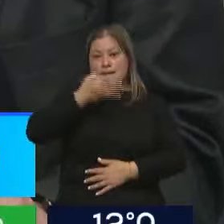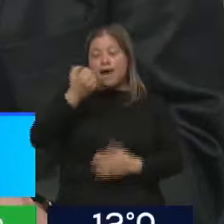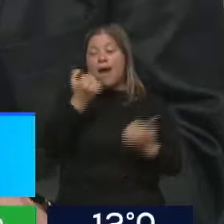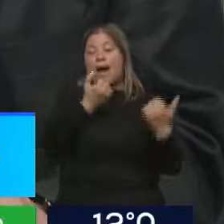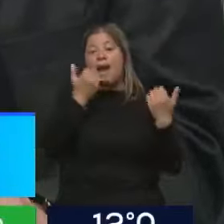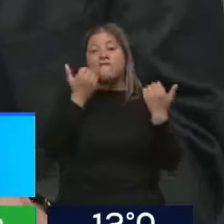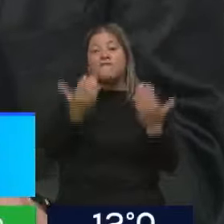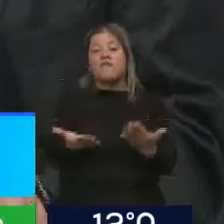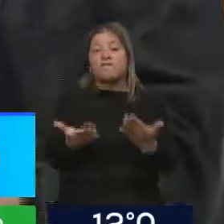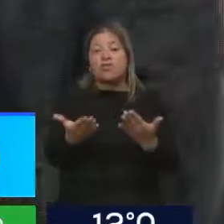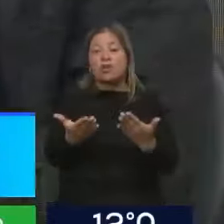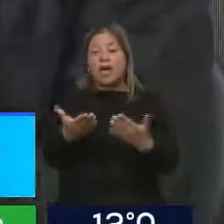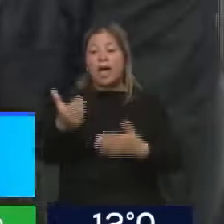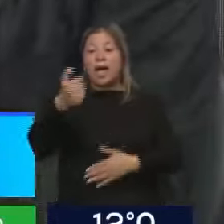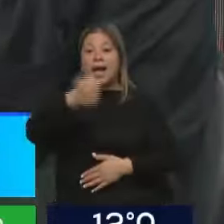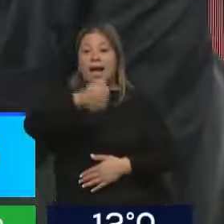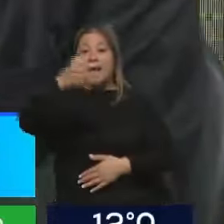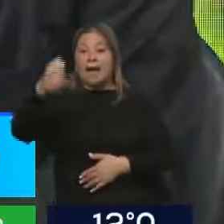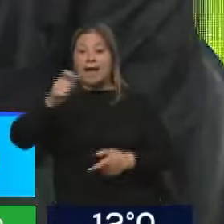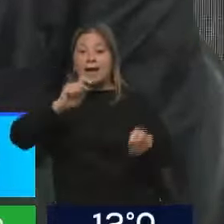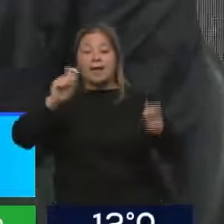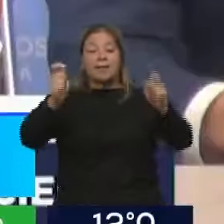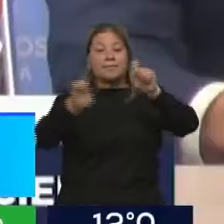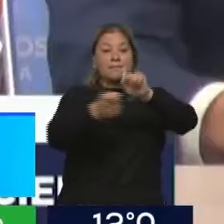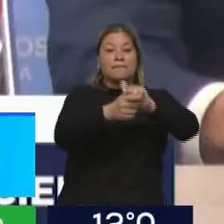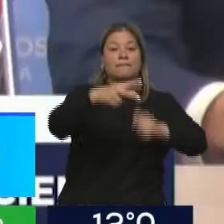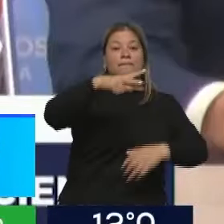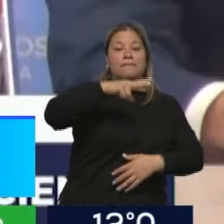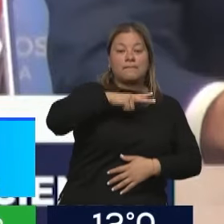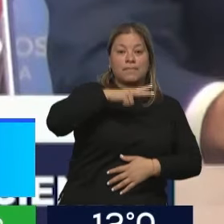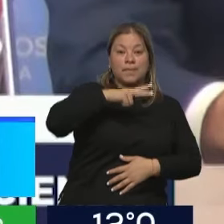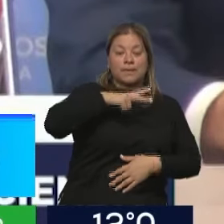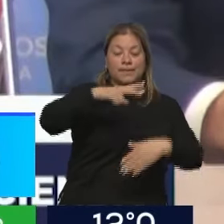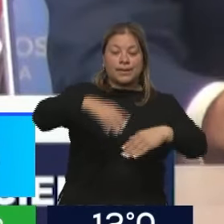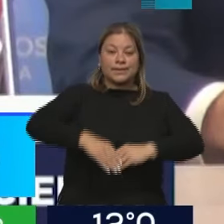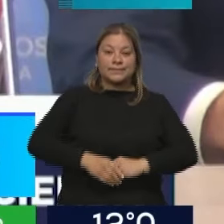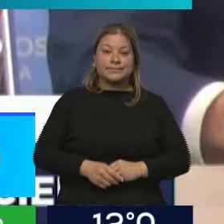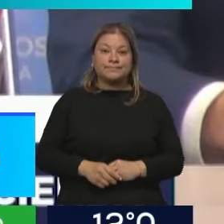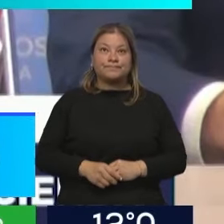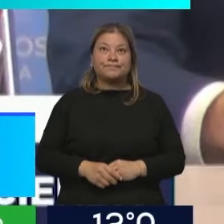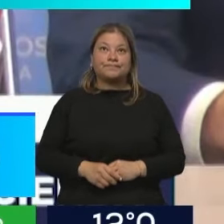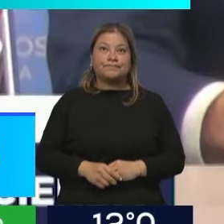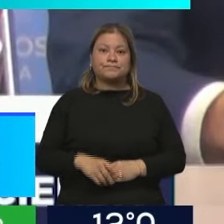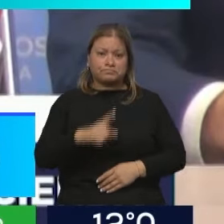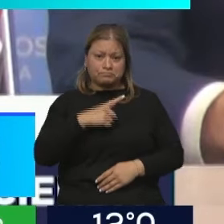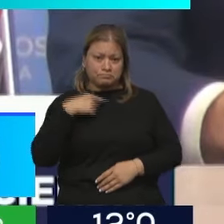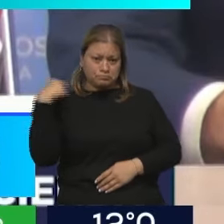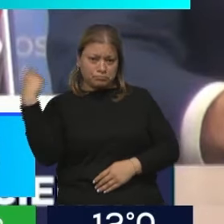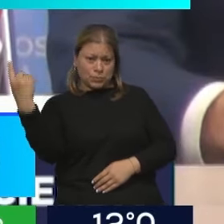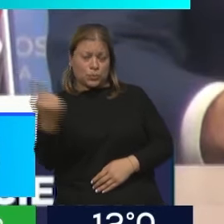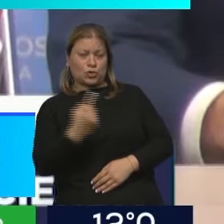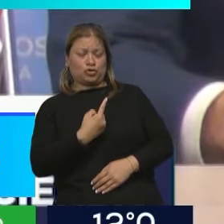favor de la privatización de aerolíneas. Escuchemos. No estamos haciendo un ataque ni una